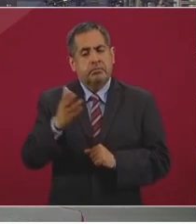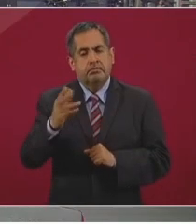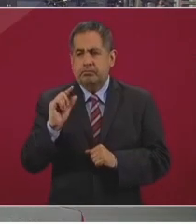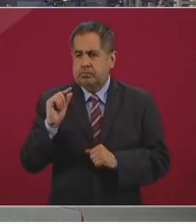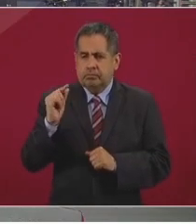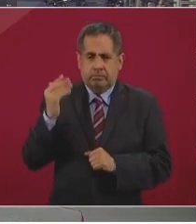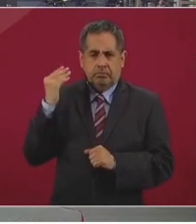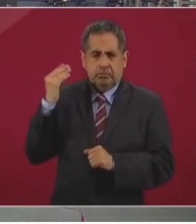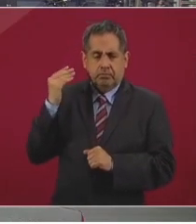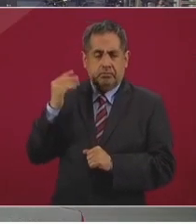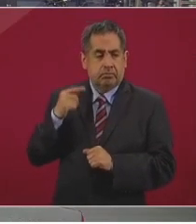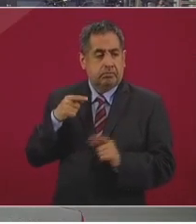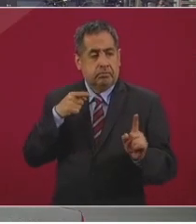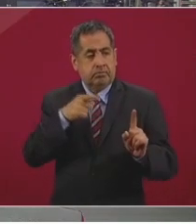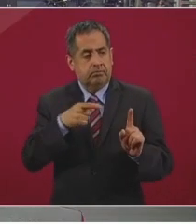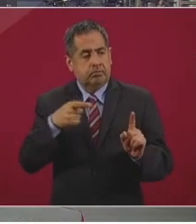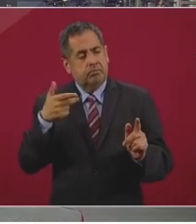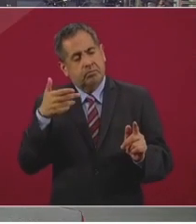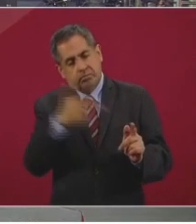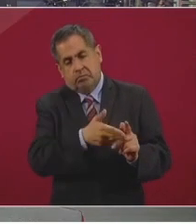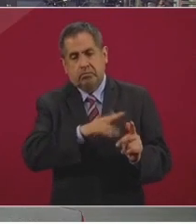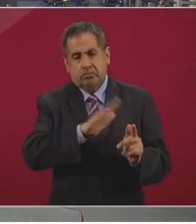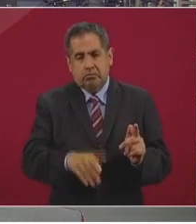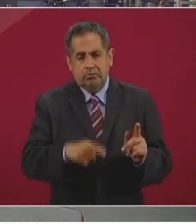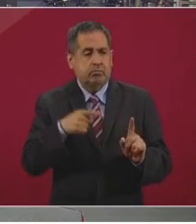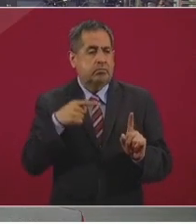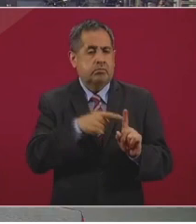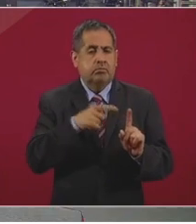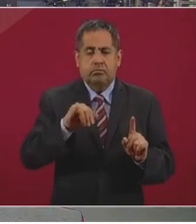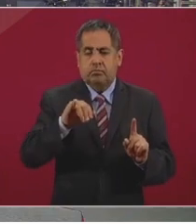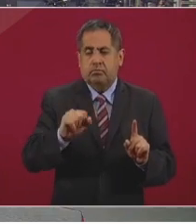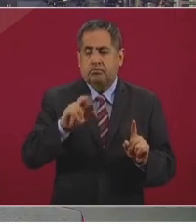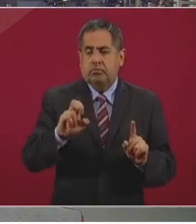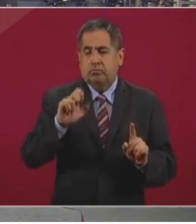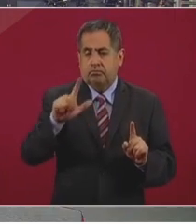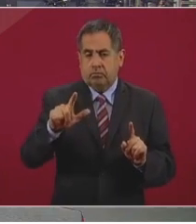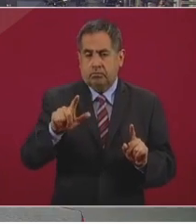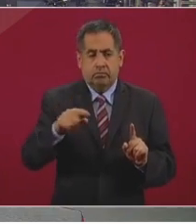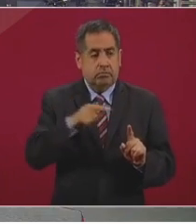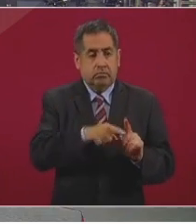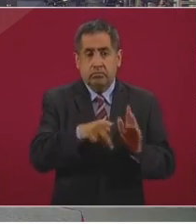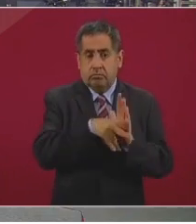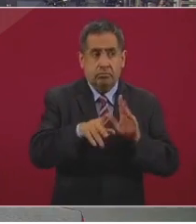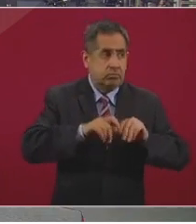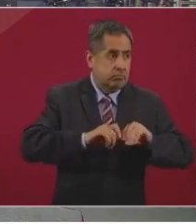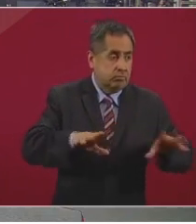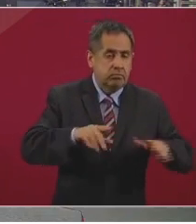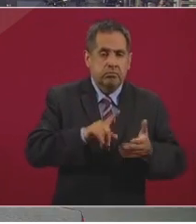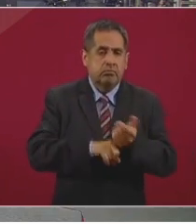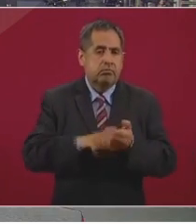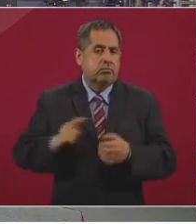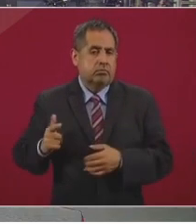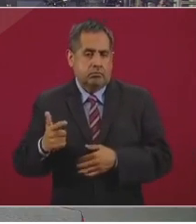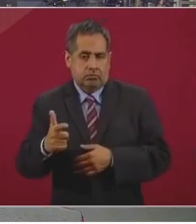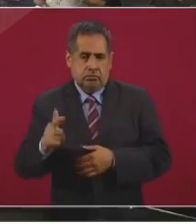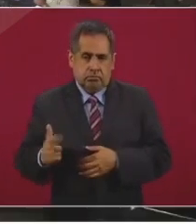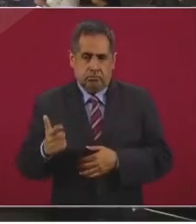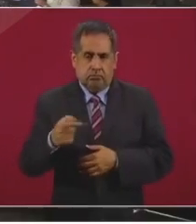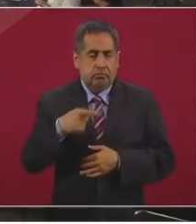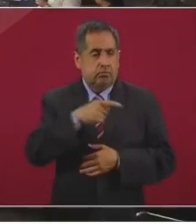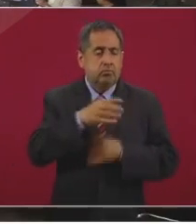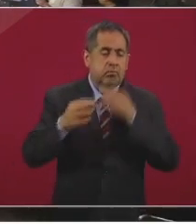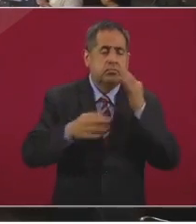Hace unos días fue asesinado Israel Vázquez, un periodista de Guanajuato, justamente en el momento en el que estaba